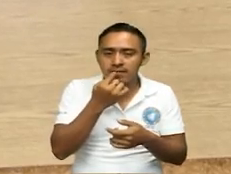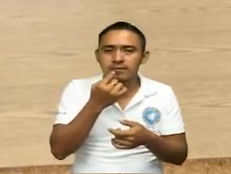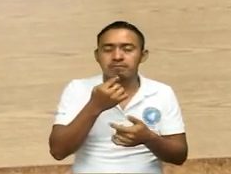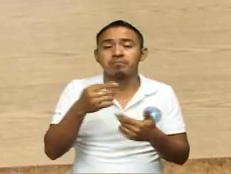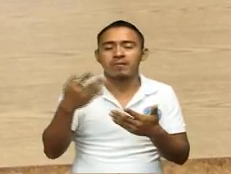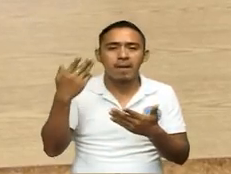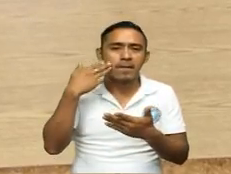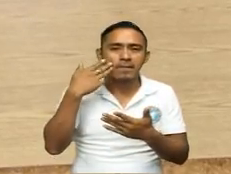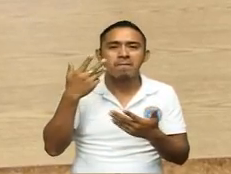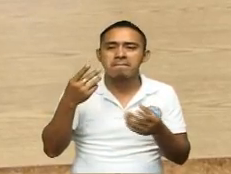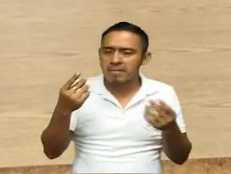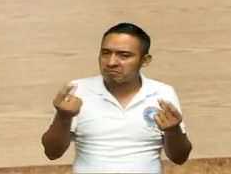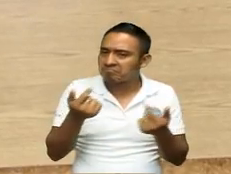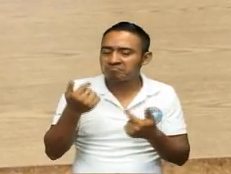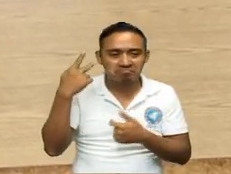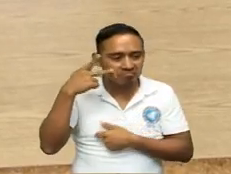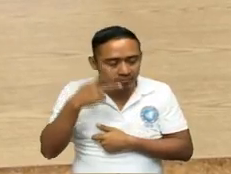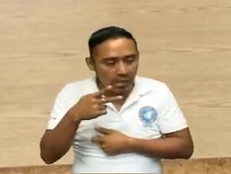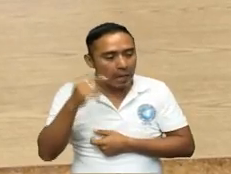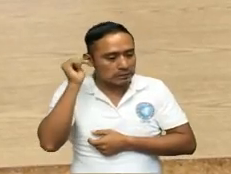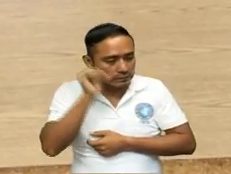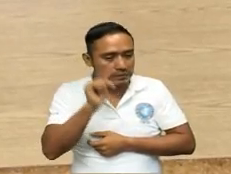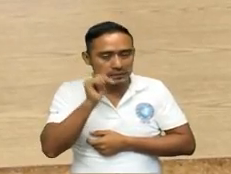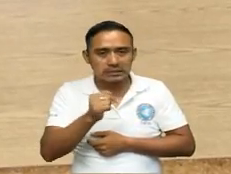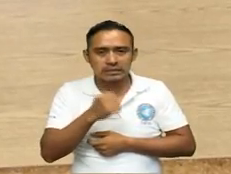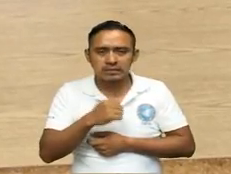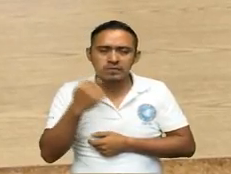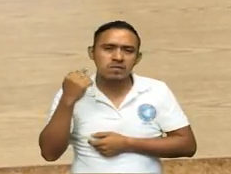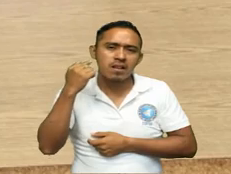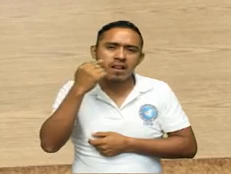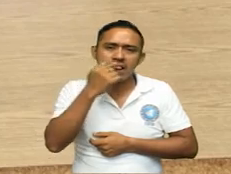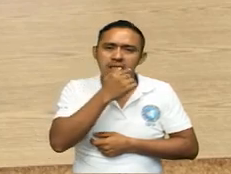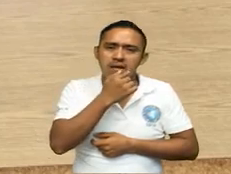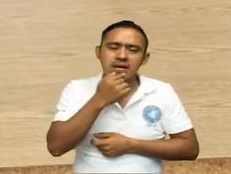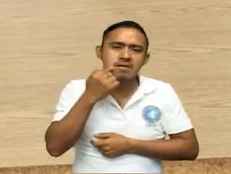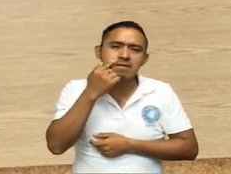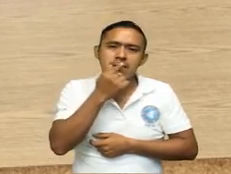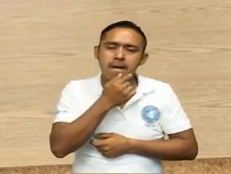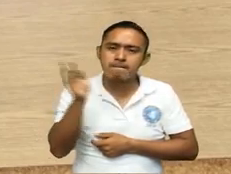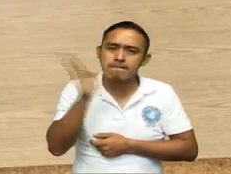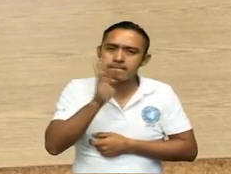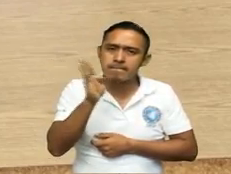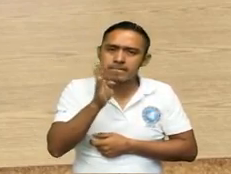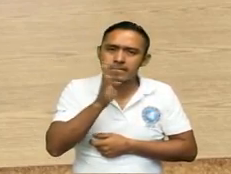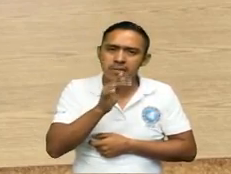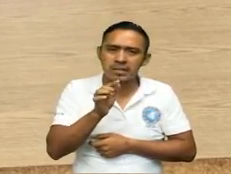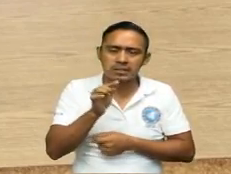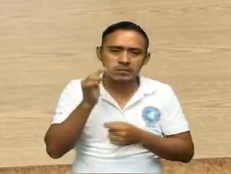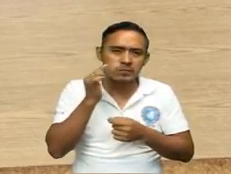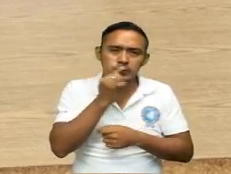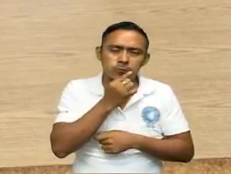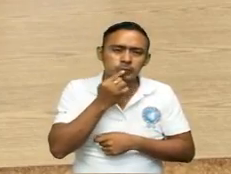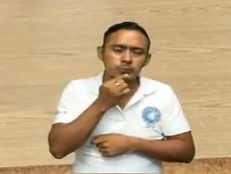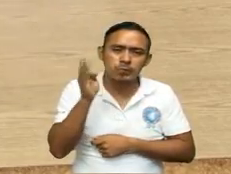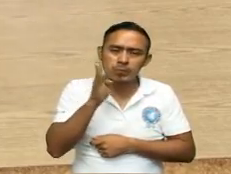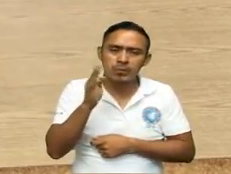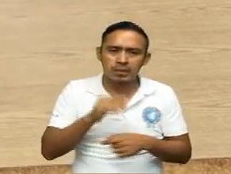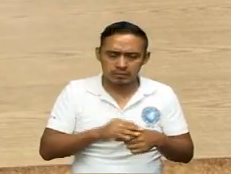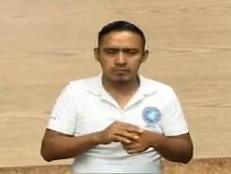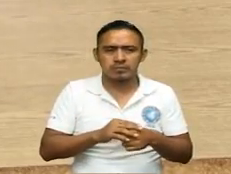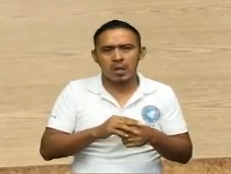reconocen fácilmente porque van a notar que existe una placa blanca alrededor de la boca, una masita blanca, ¿ya? Que a veces